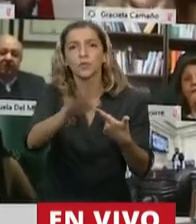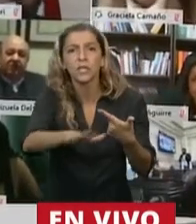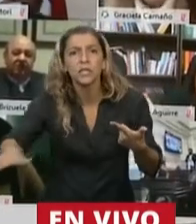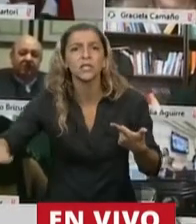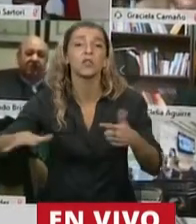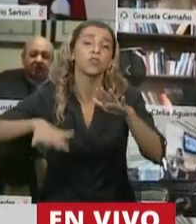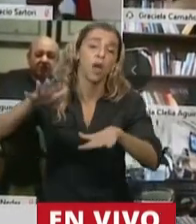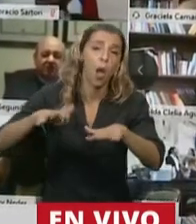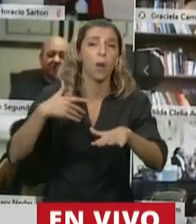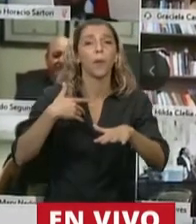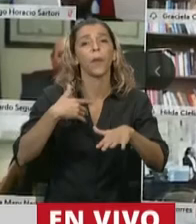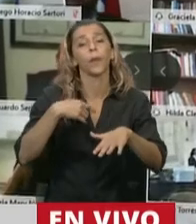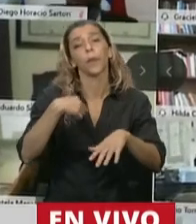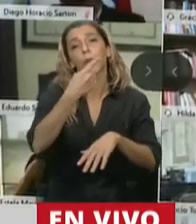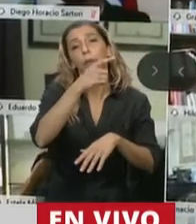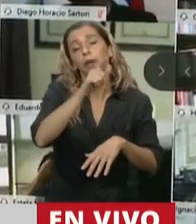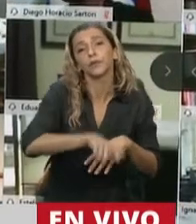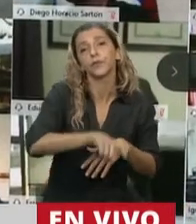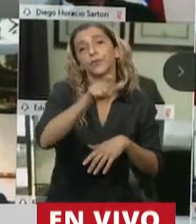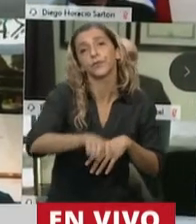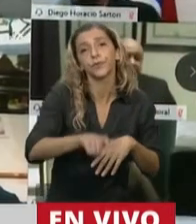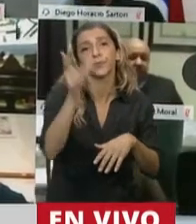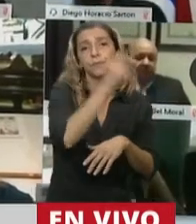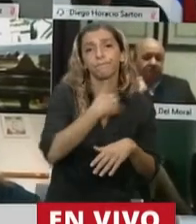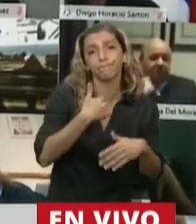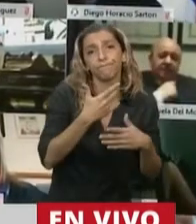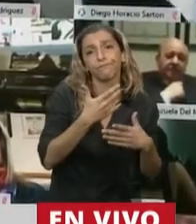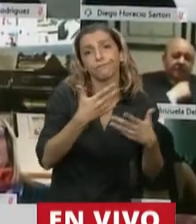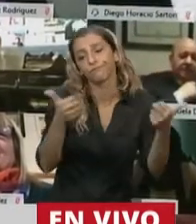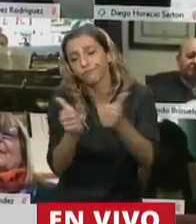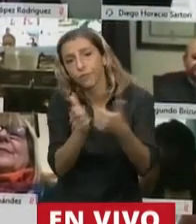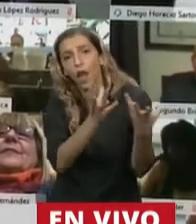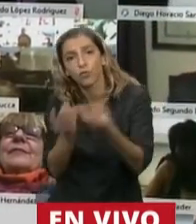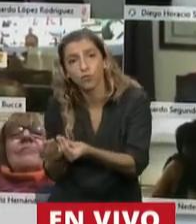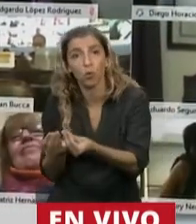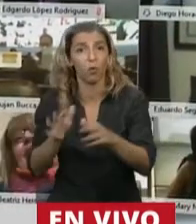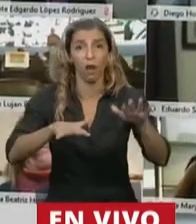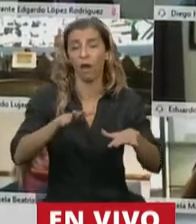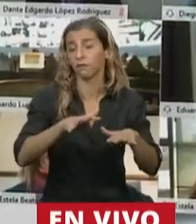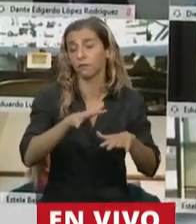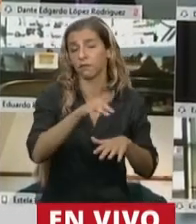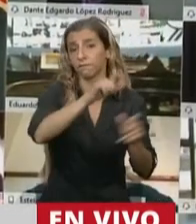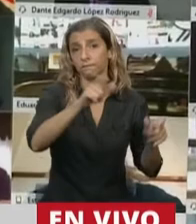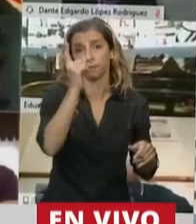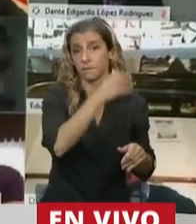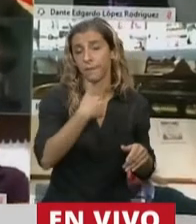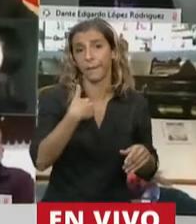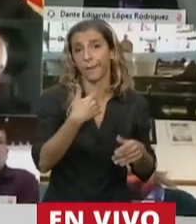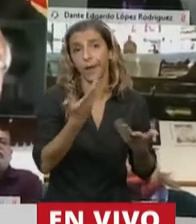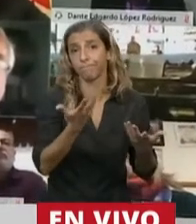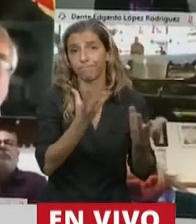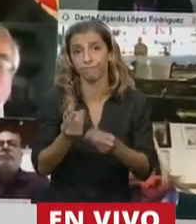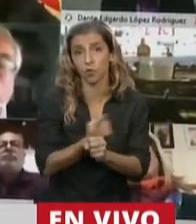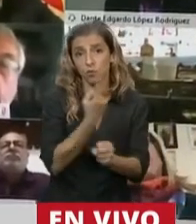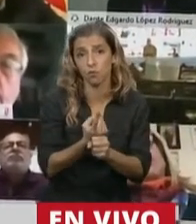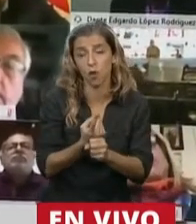están acompañados con padres que los pueden ayudar y otras veces que no. Esto no es educación a distancia, este es un